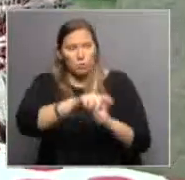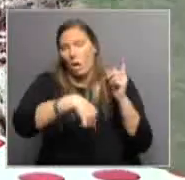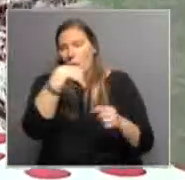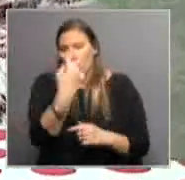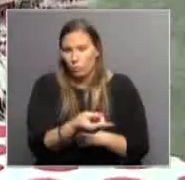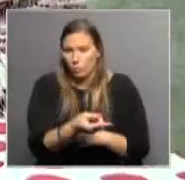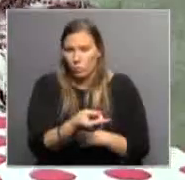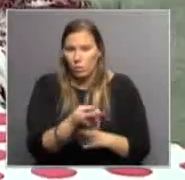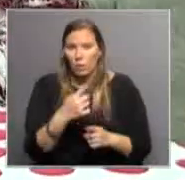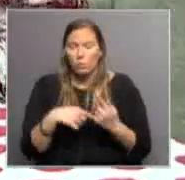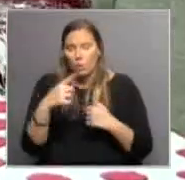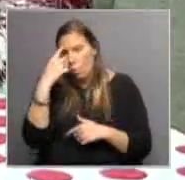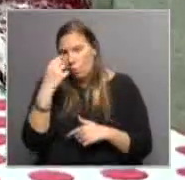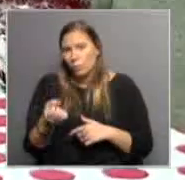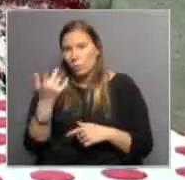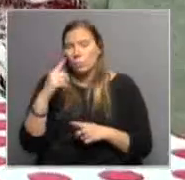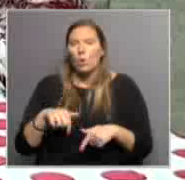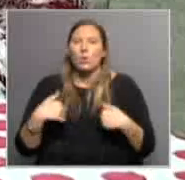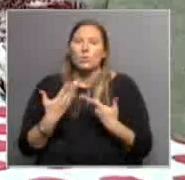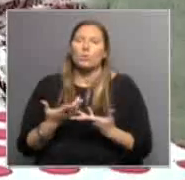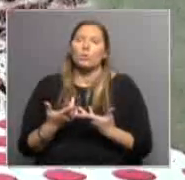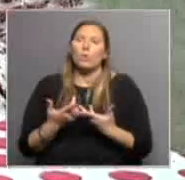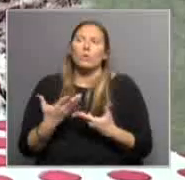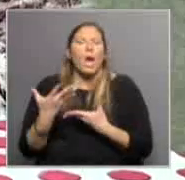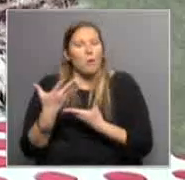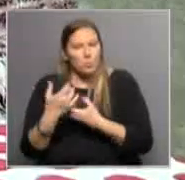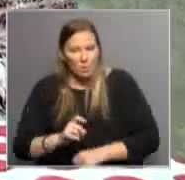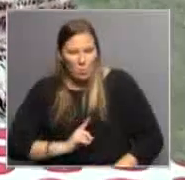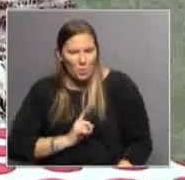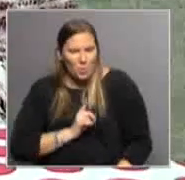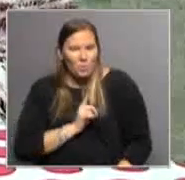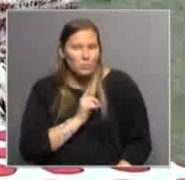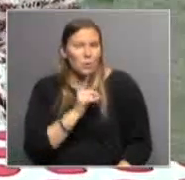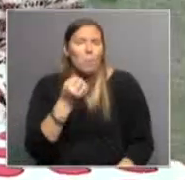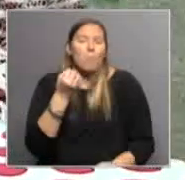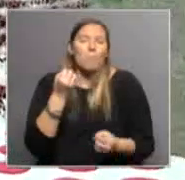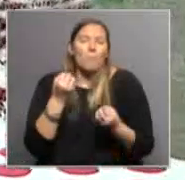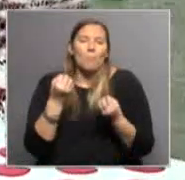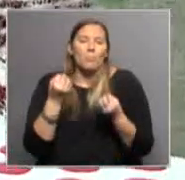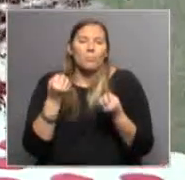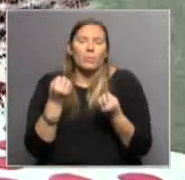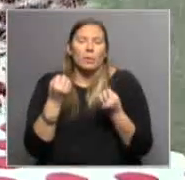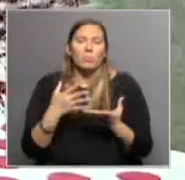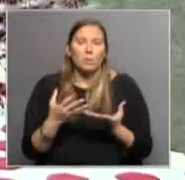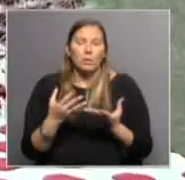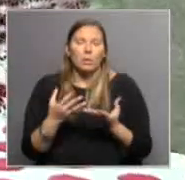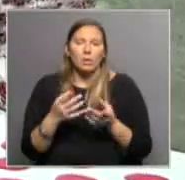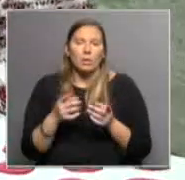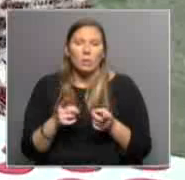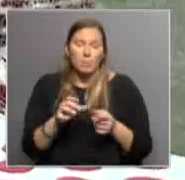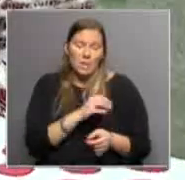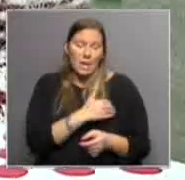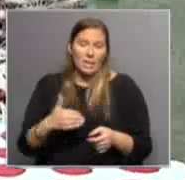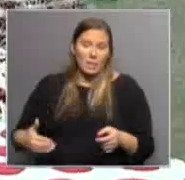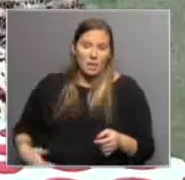lo tanto es un concepto que nosotros aquilatamos con mucho orgullo, porque entendemos que también el Estado en ese